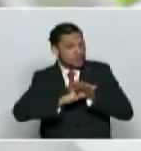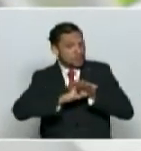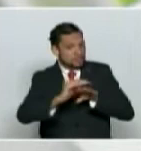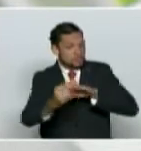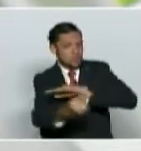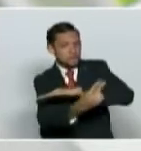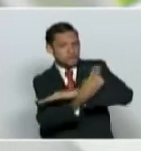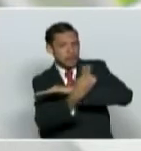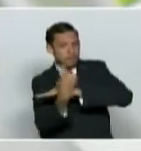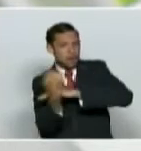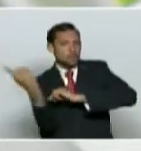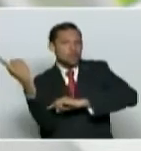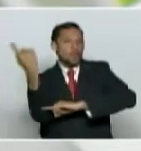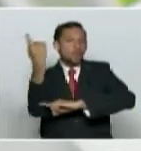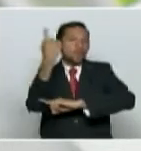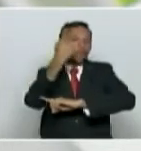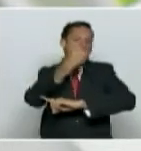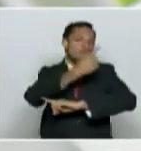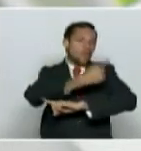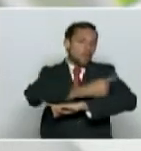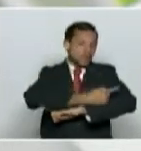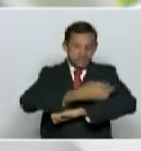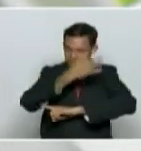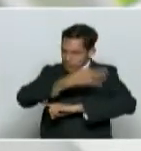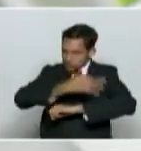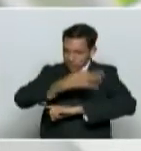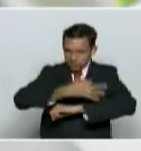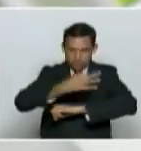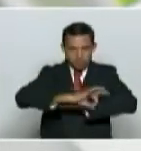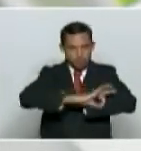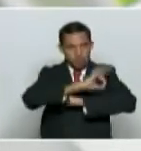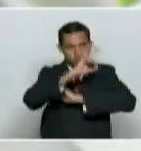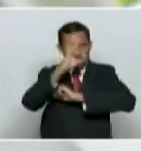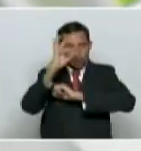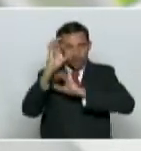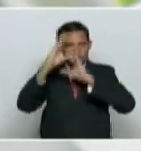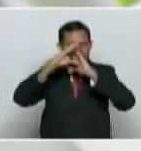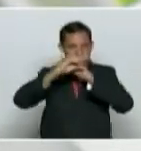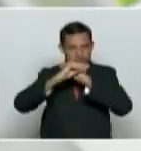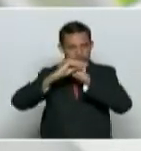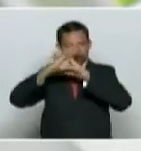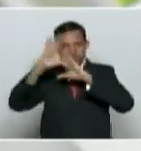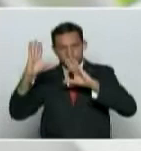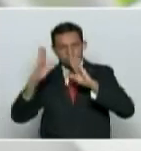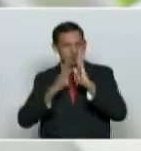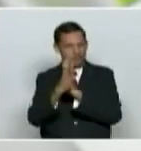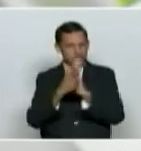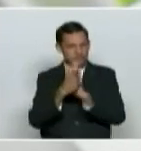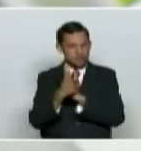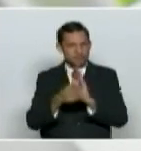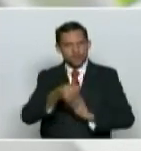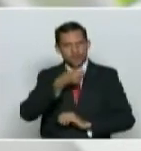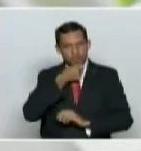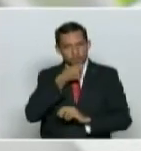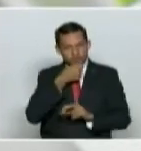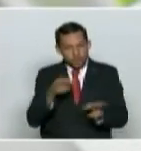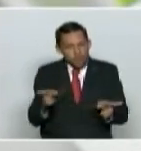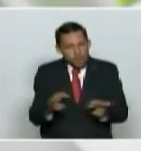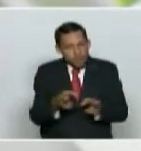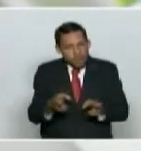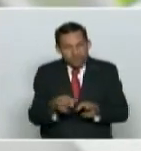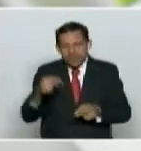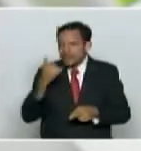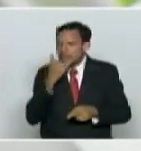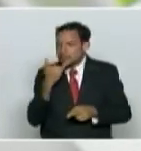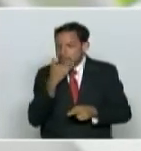también de este nuevo proyecto, a que nos acompañen y nos sigan en todo momento para que estén siempre muy informados de qué es lo que está pasando, de qué es